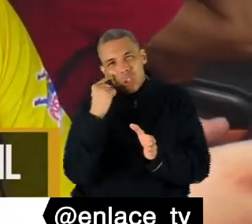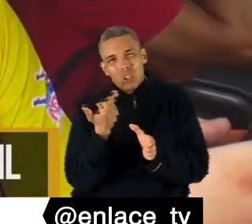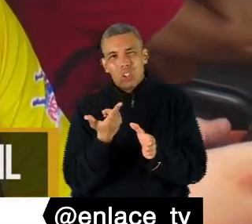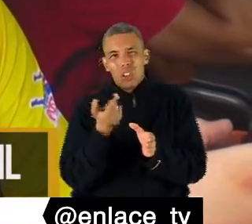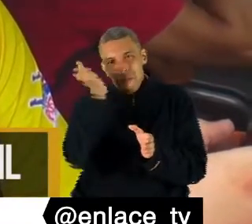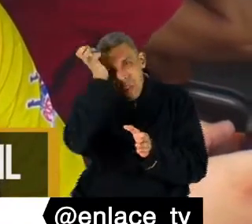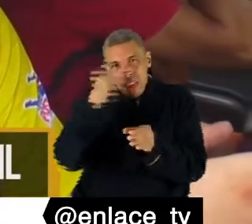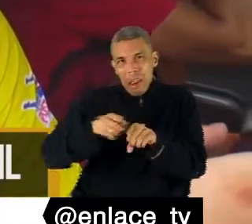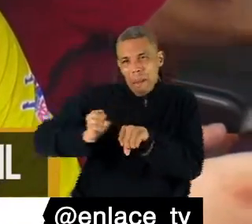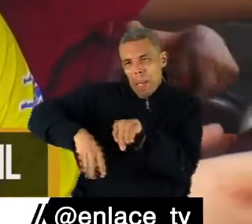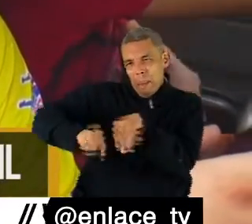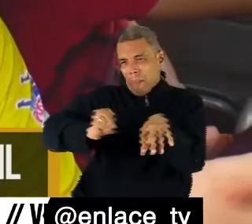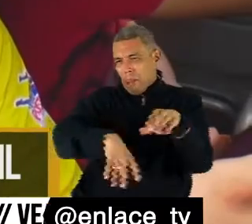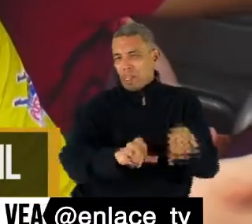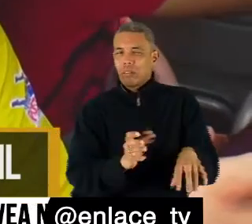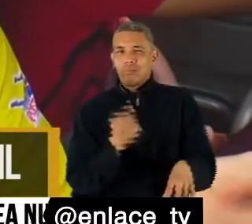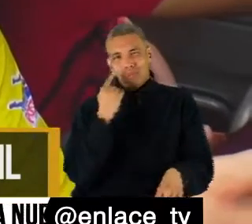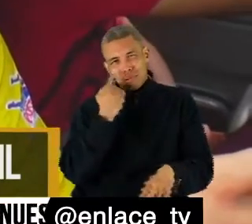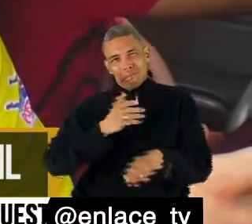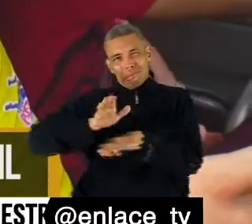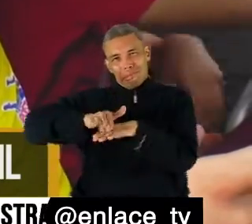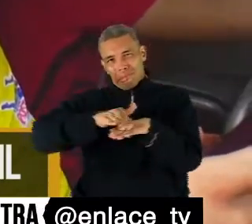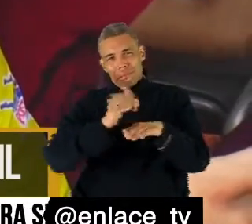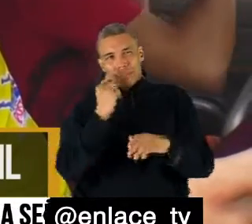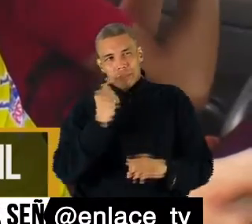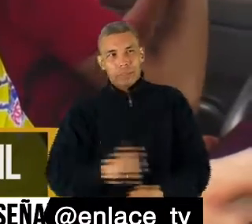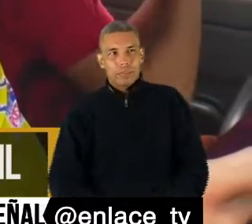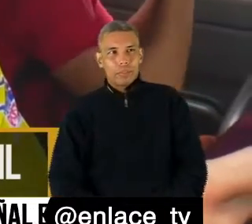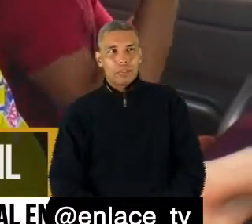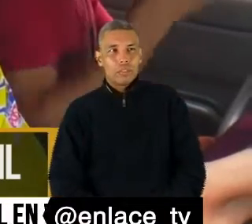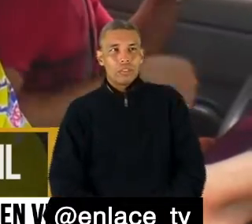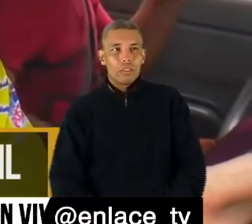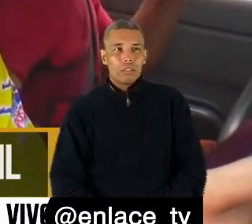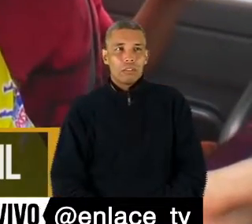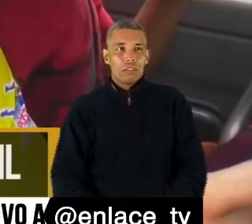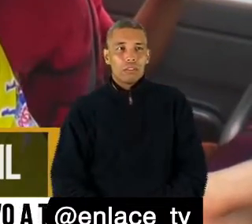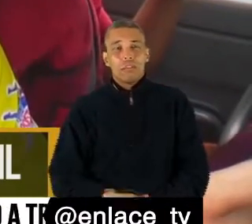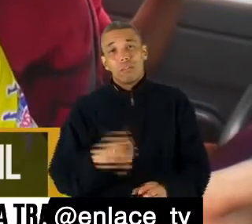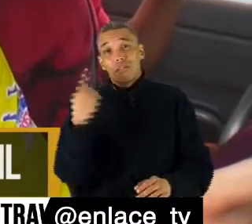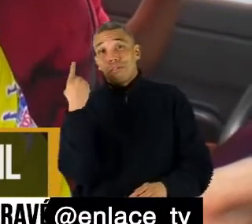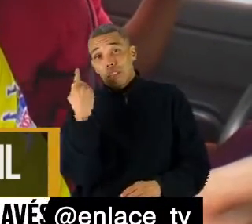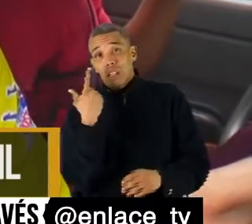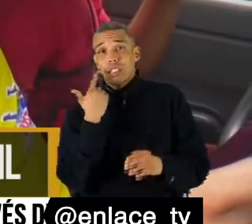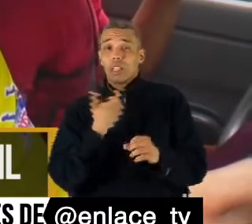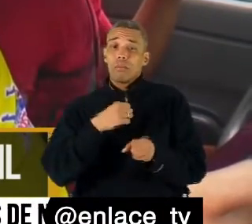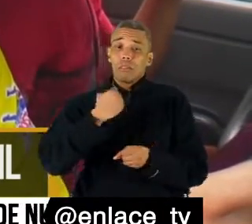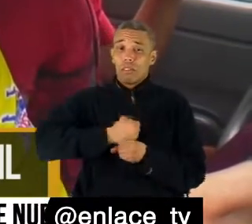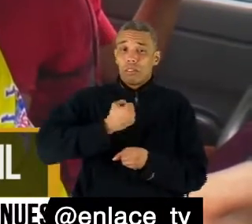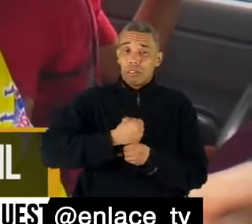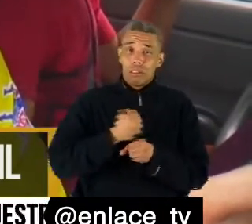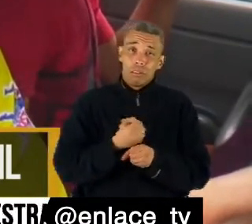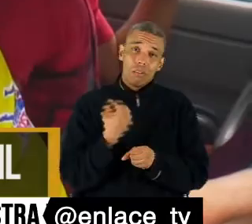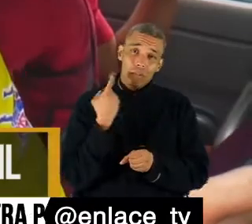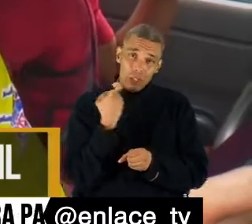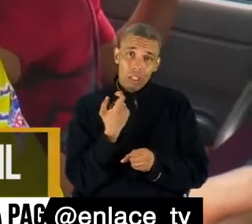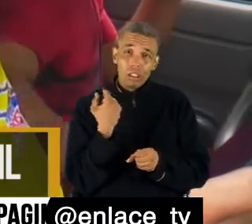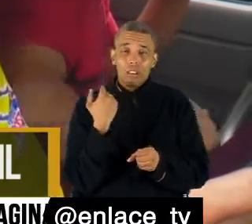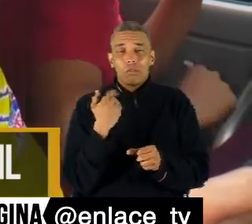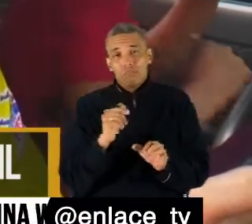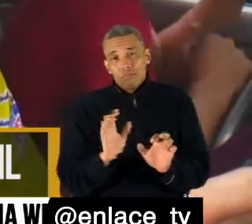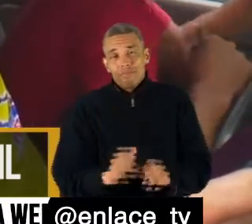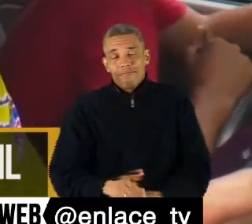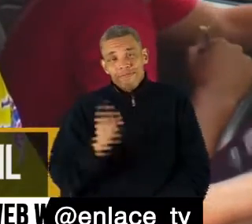que Rey va a tener más gente para trabajar, ¿no? Hace falta más trabajo en la ciudad